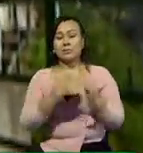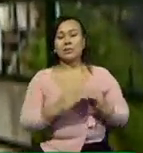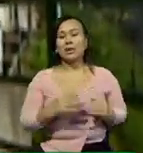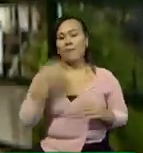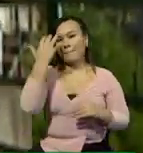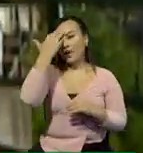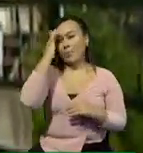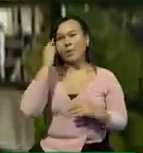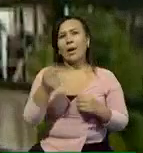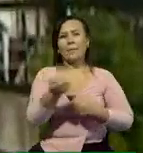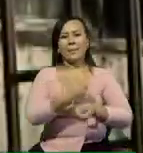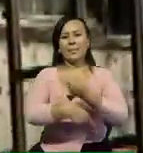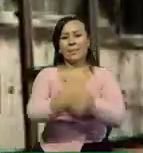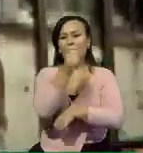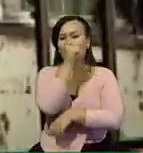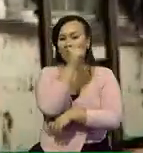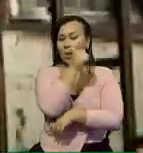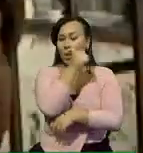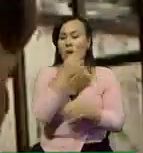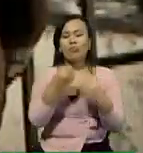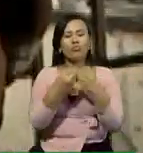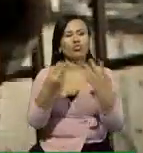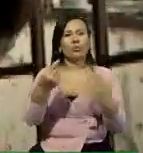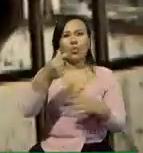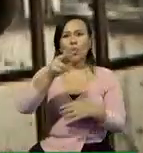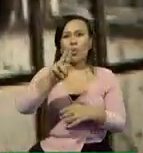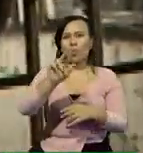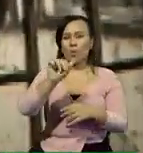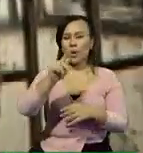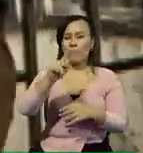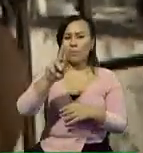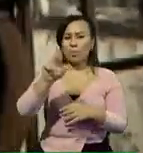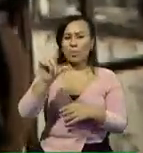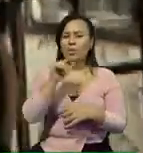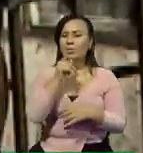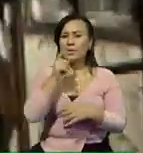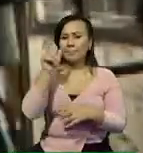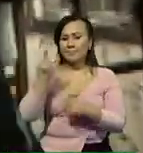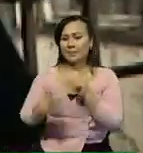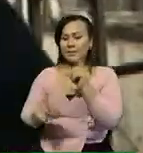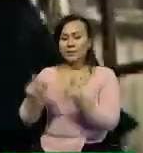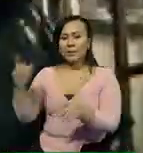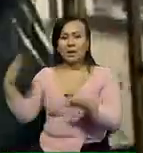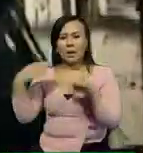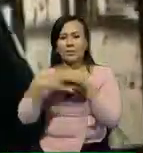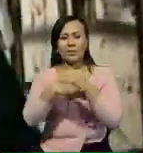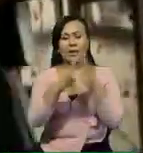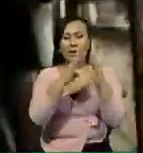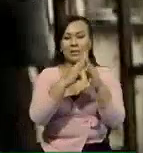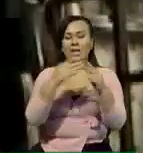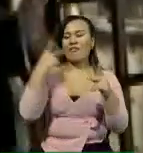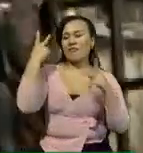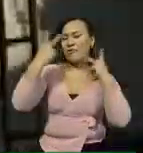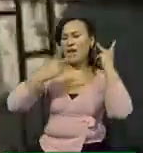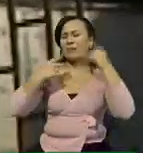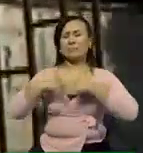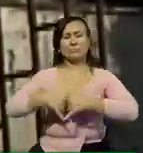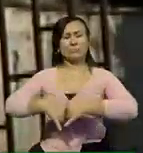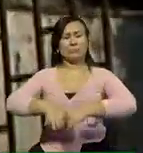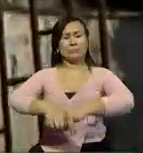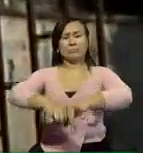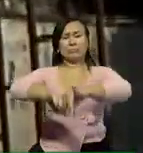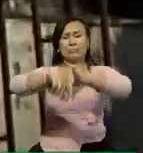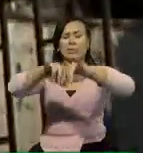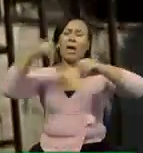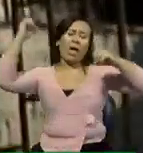sector es la venta de droga y que a la casa del difunto los fines de semana llegaban personas y organizaban fiestas interminables donde